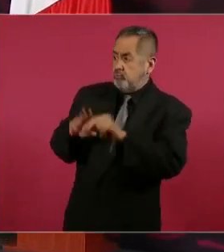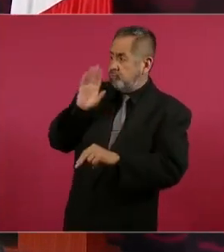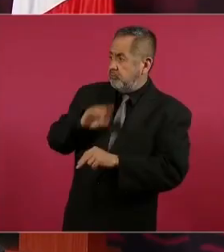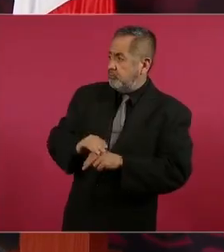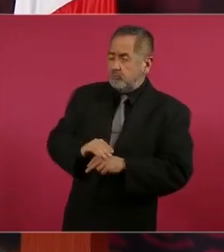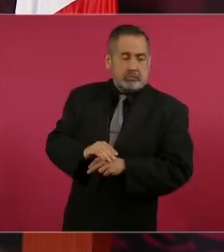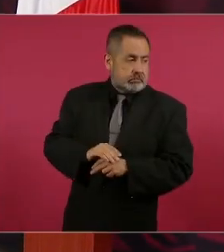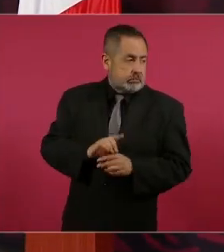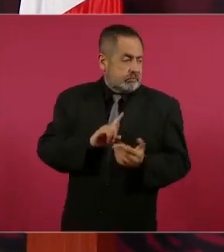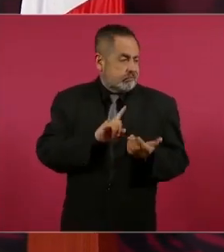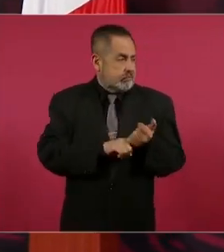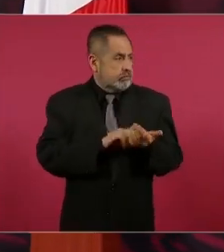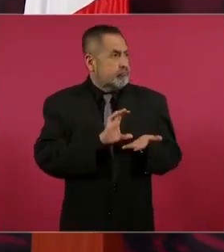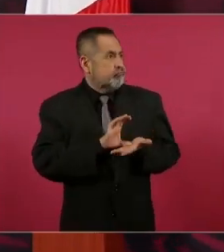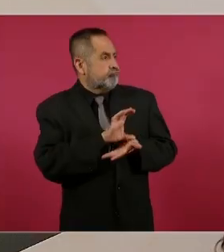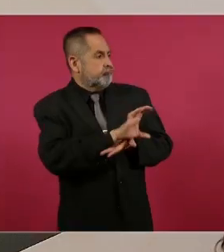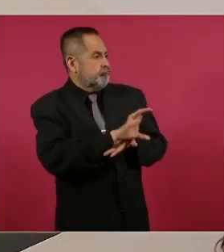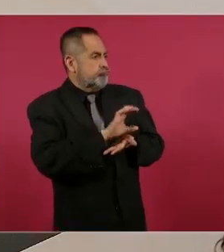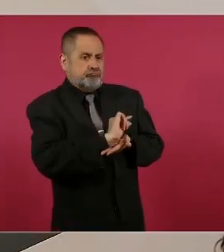pero en el lenguaje